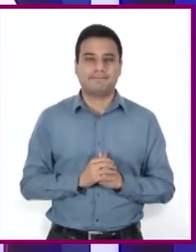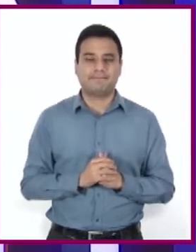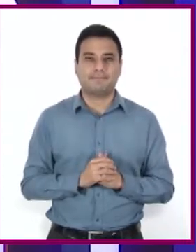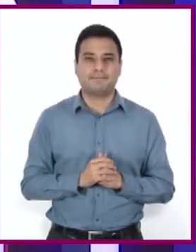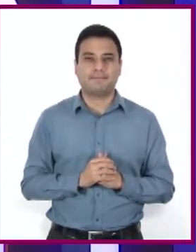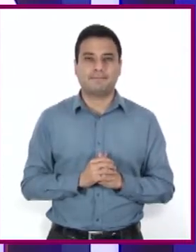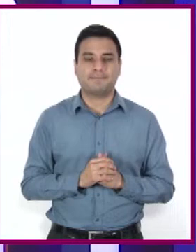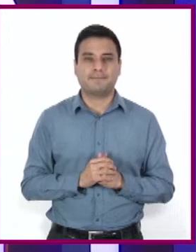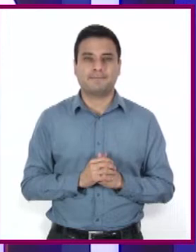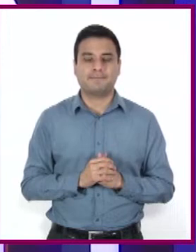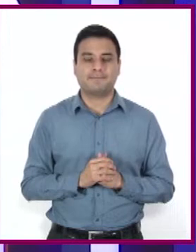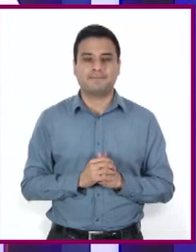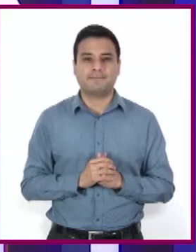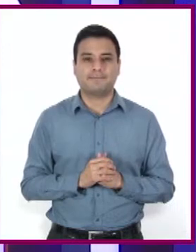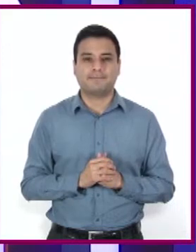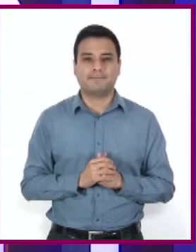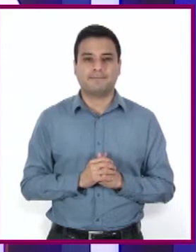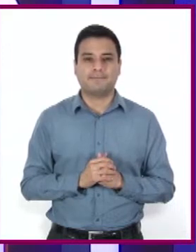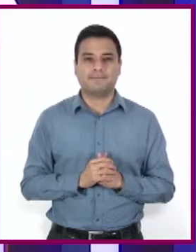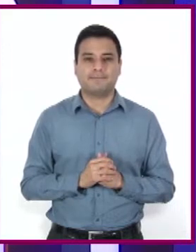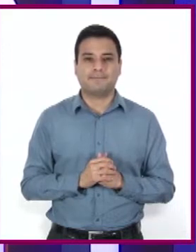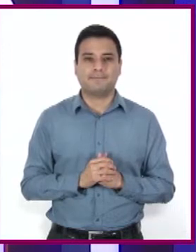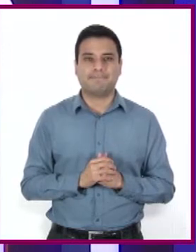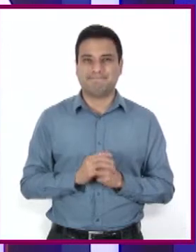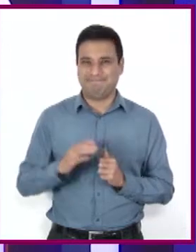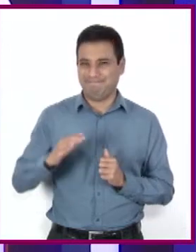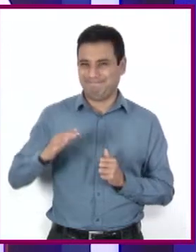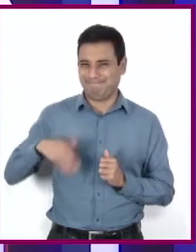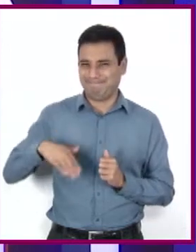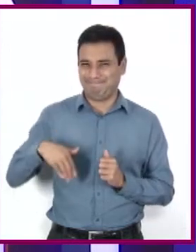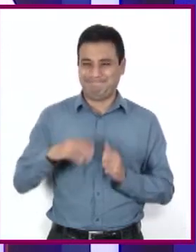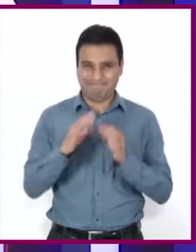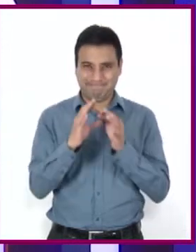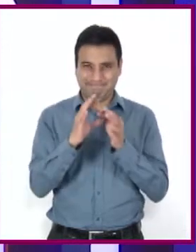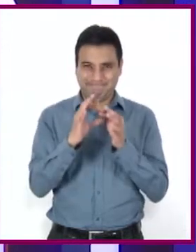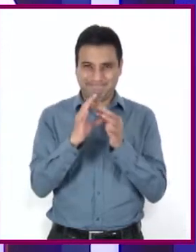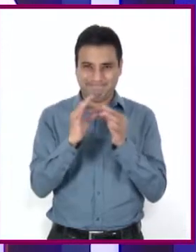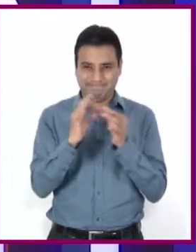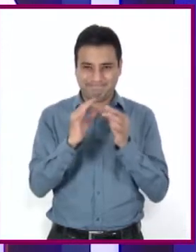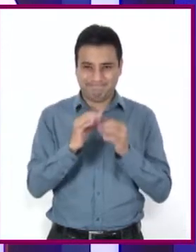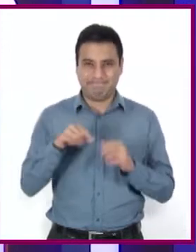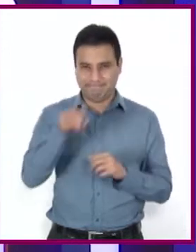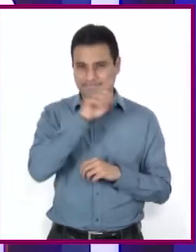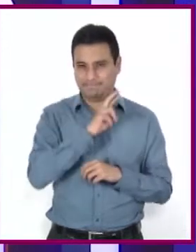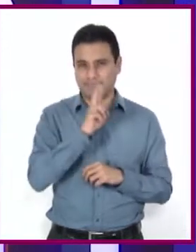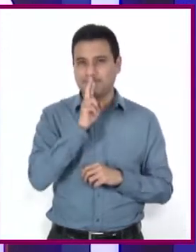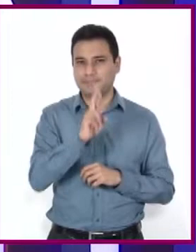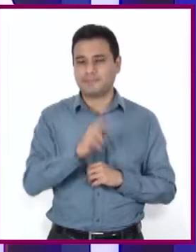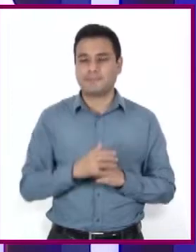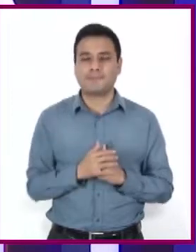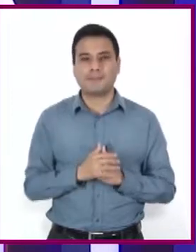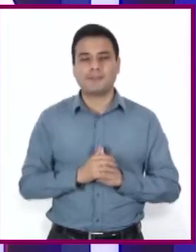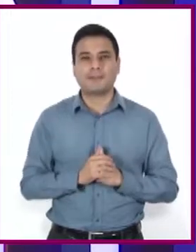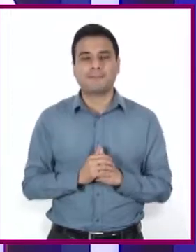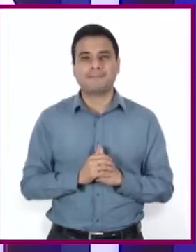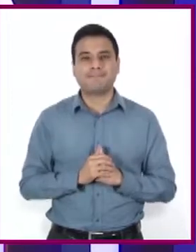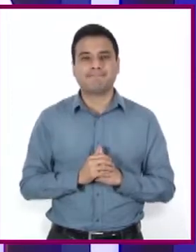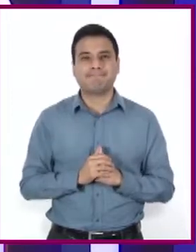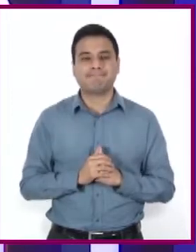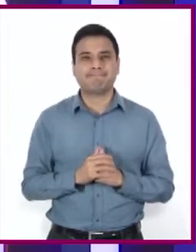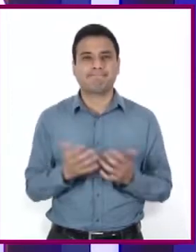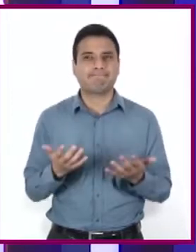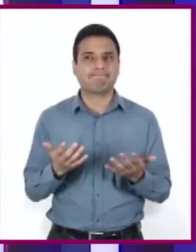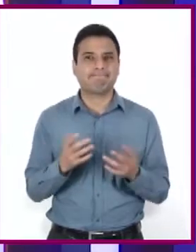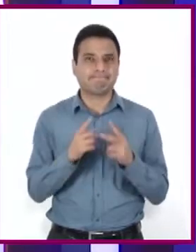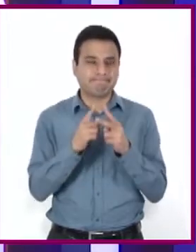de aluminio. Con lo trabajado hasta el momento, contesten en casa. ¿Qué se puede